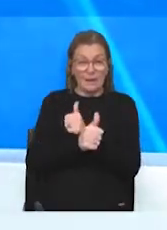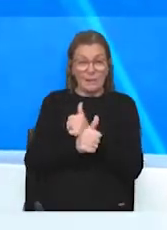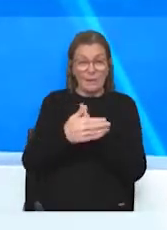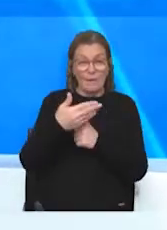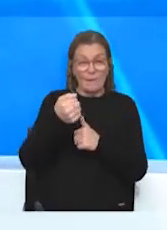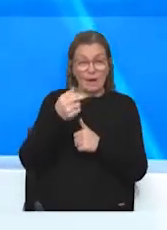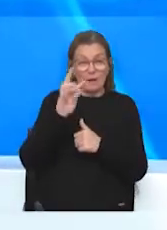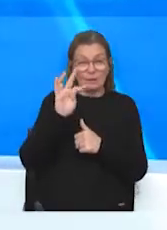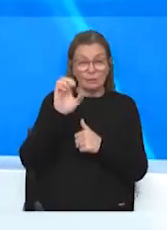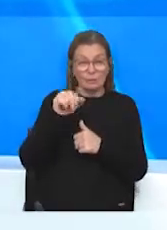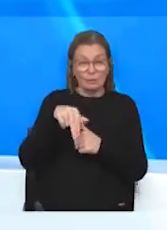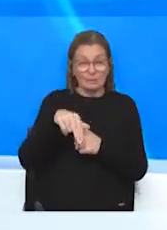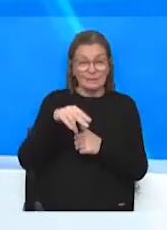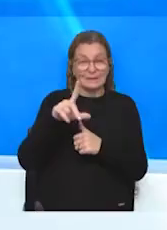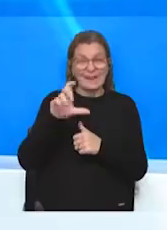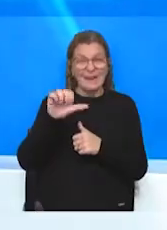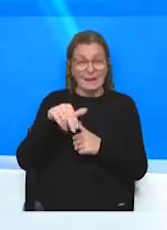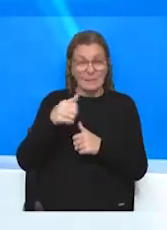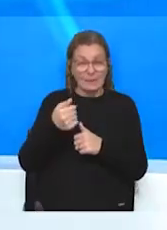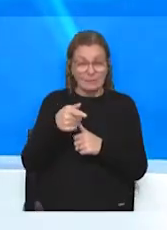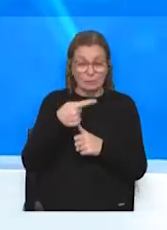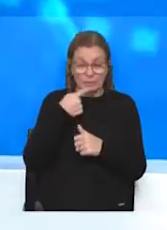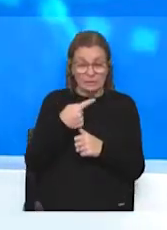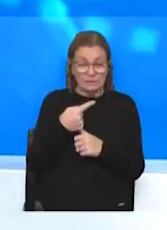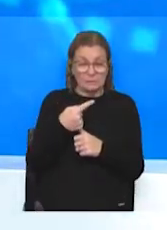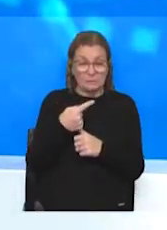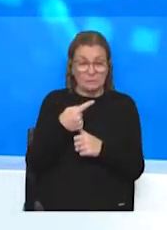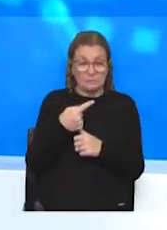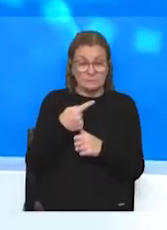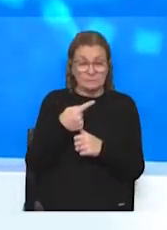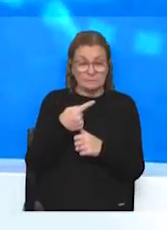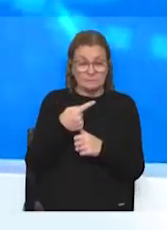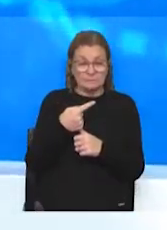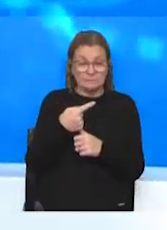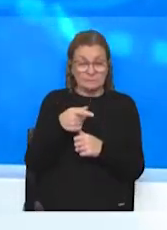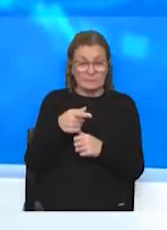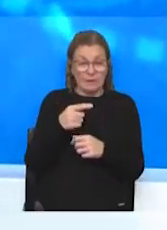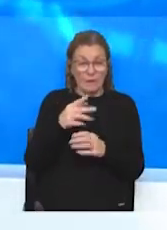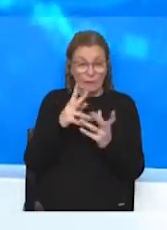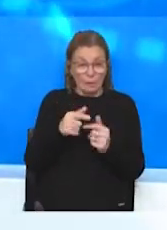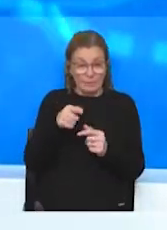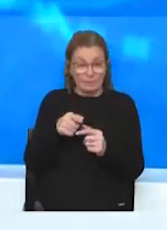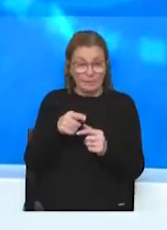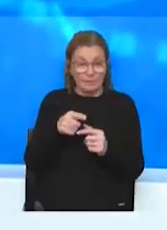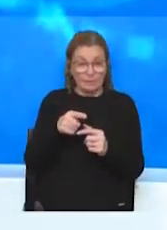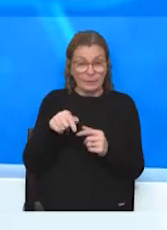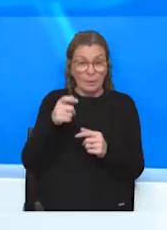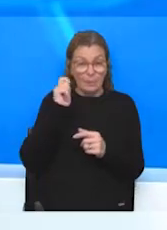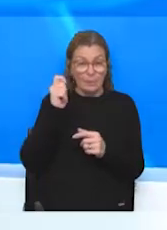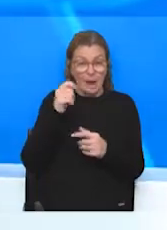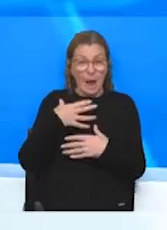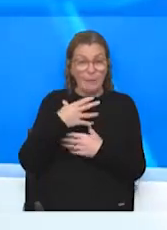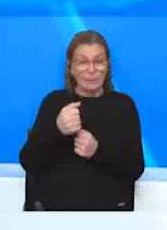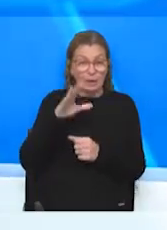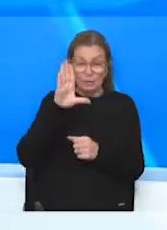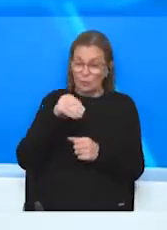lema este eh tomaron la decisión de de de operar de esta manera y después públicamente respaldaron